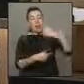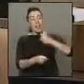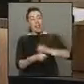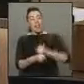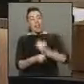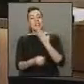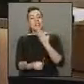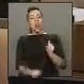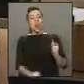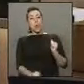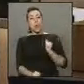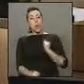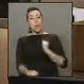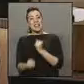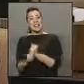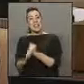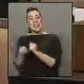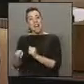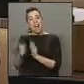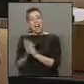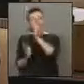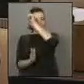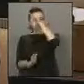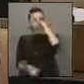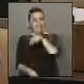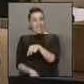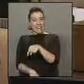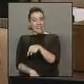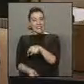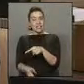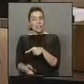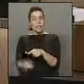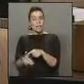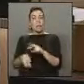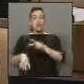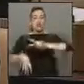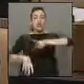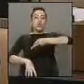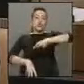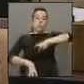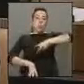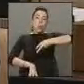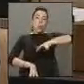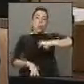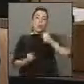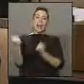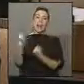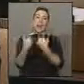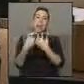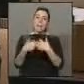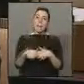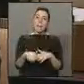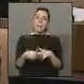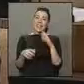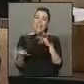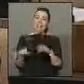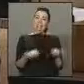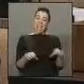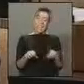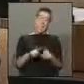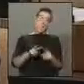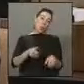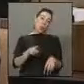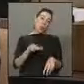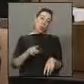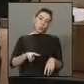con el cumplimiento de labores propias del Ministerio Pastoral a través de la distribución de turnos para el caso de empresas que desarrollen sus actividades bajo esta